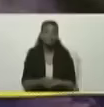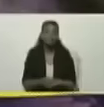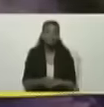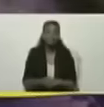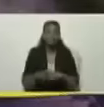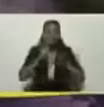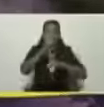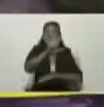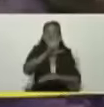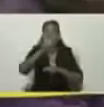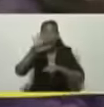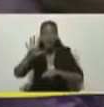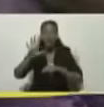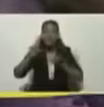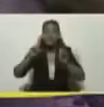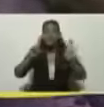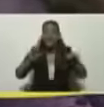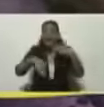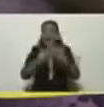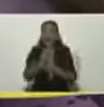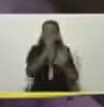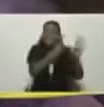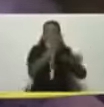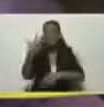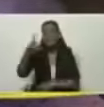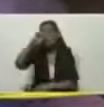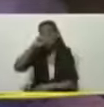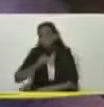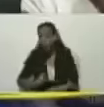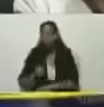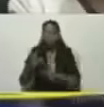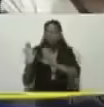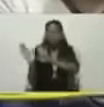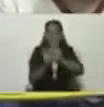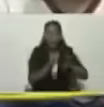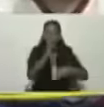De 56 a 65 años,